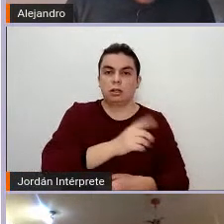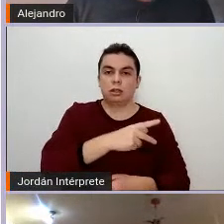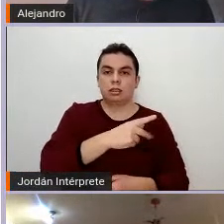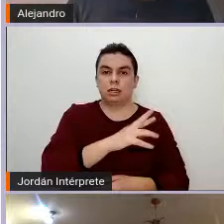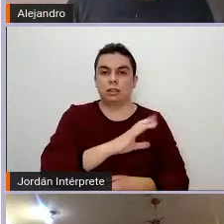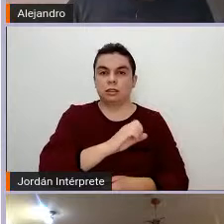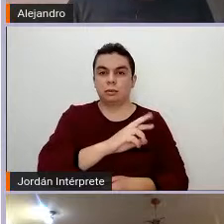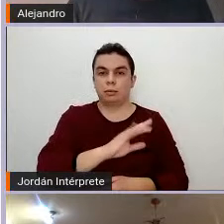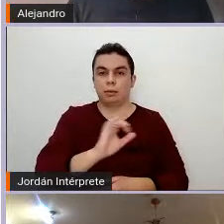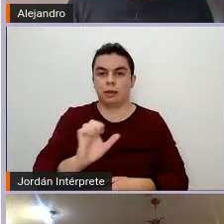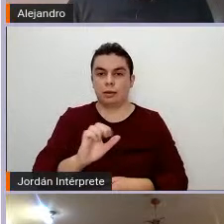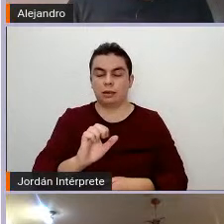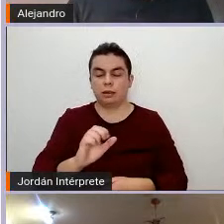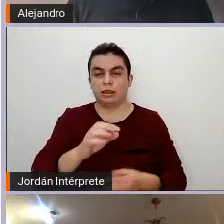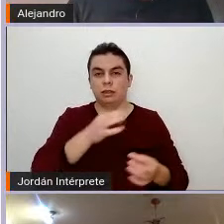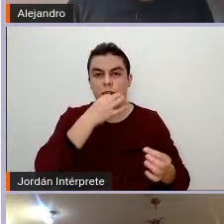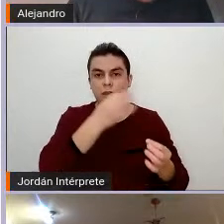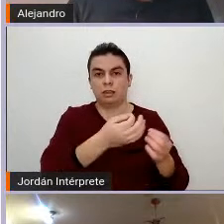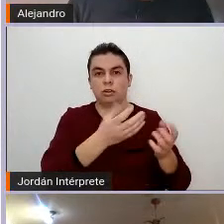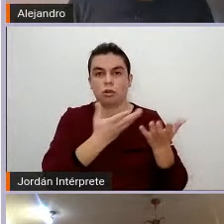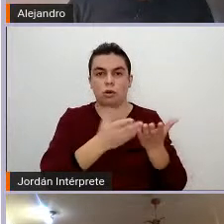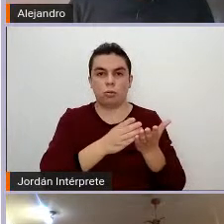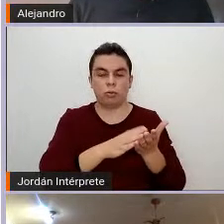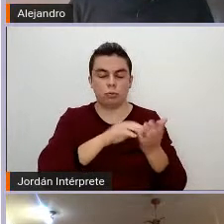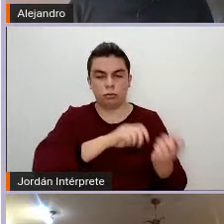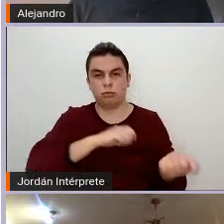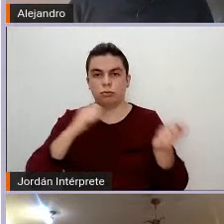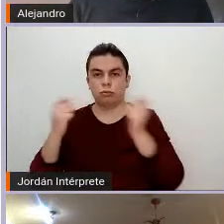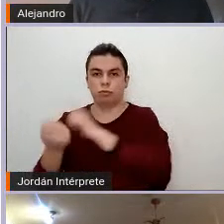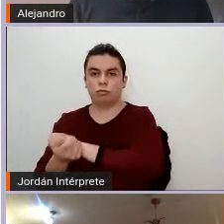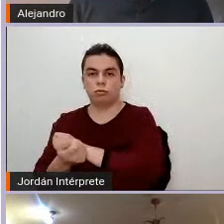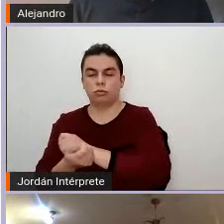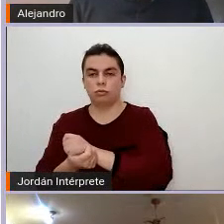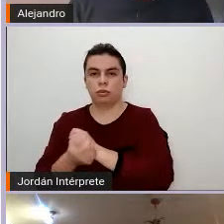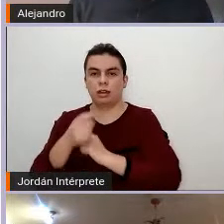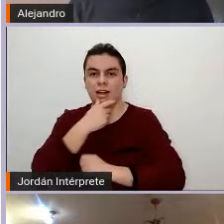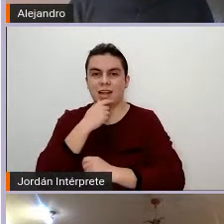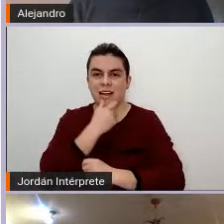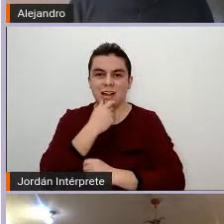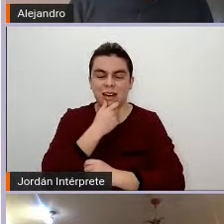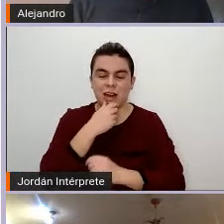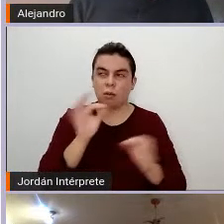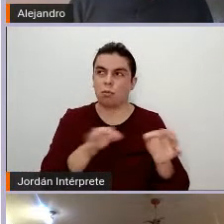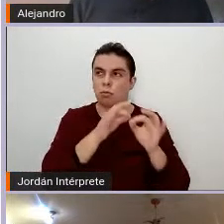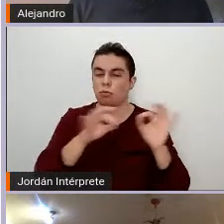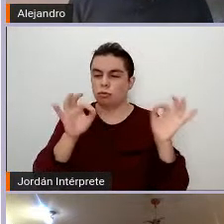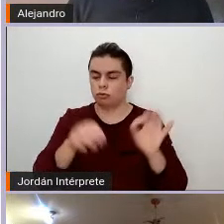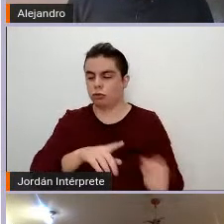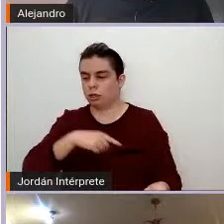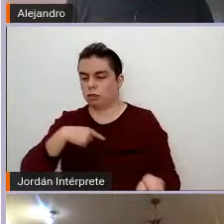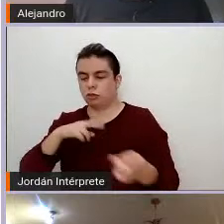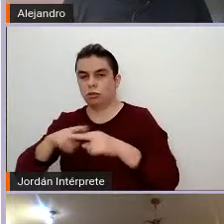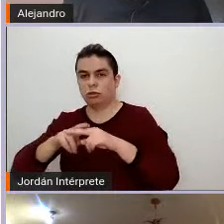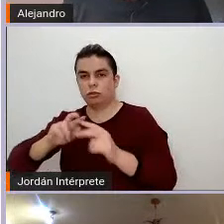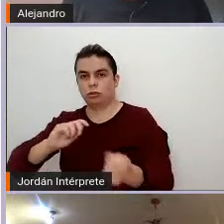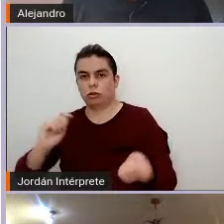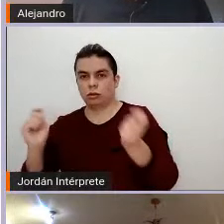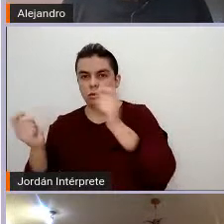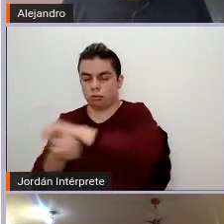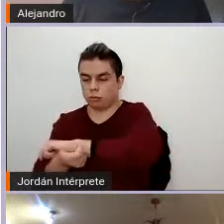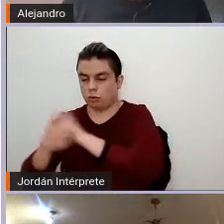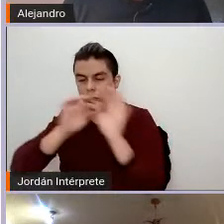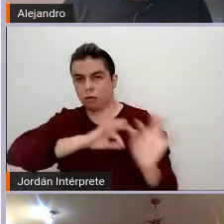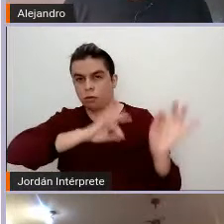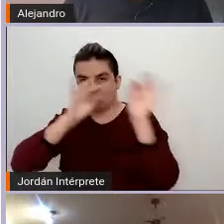Shakespeare está escrito en un instrumento musical que es el idioma inglés. Entonces, yo quisiera ser el transcriptor de